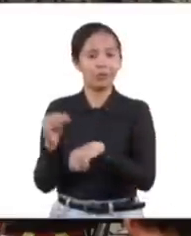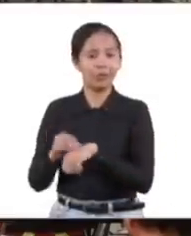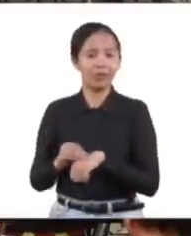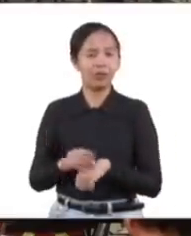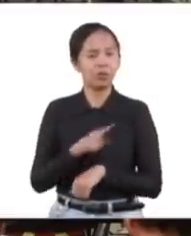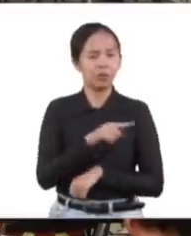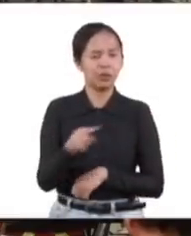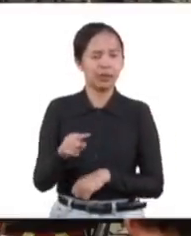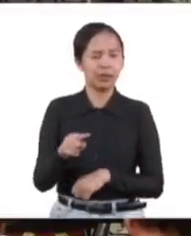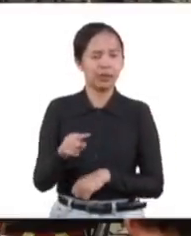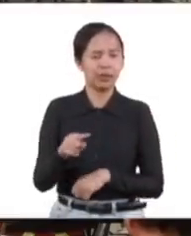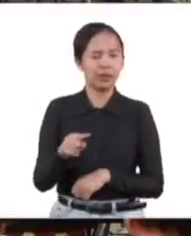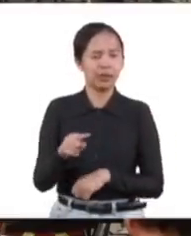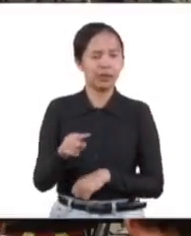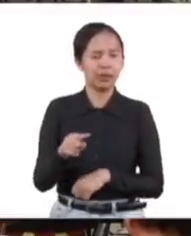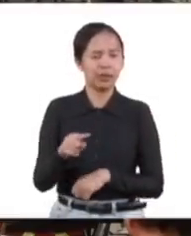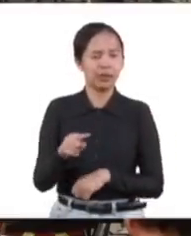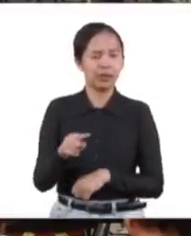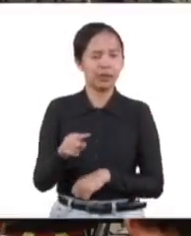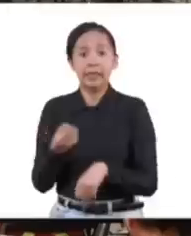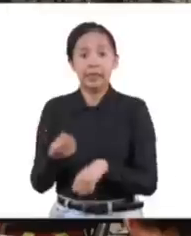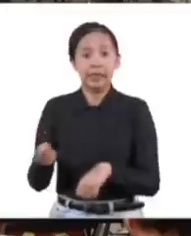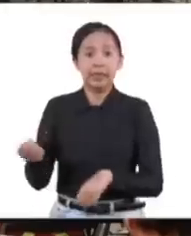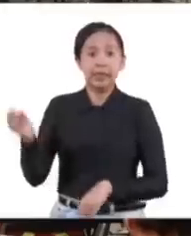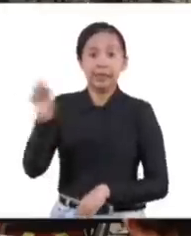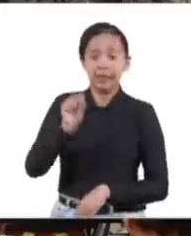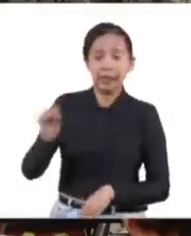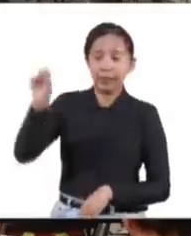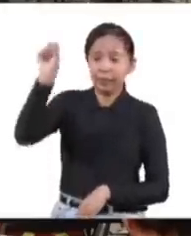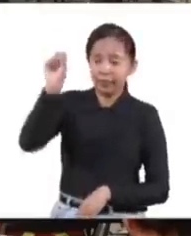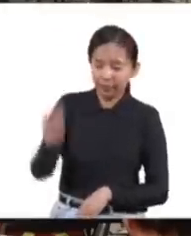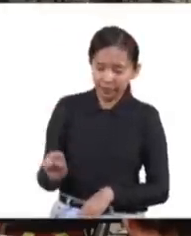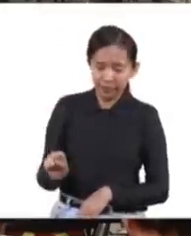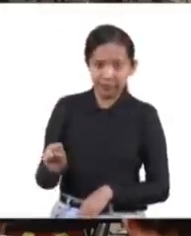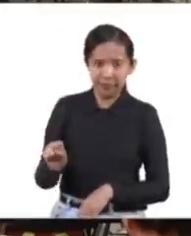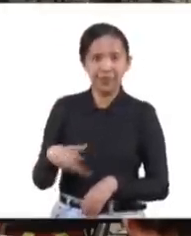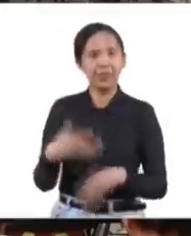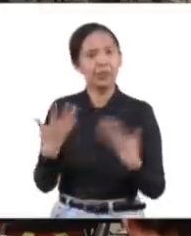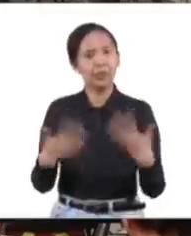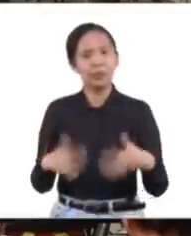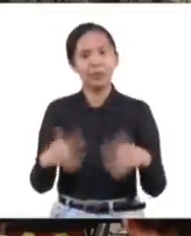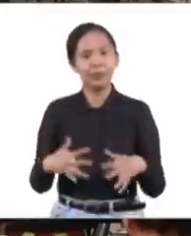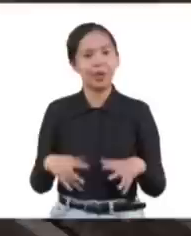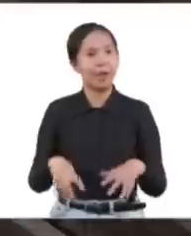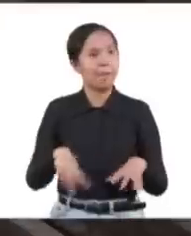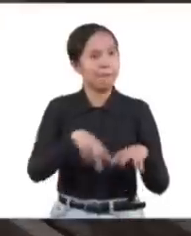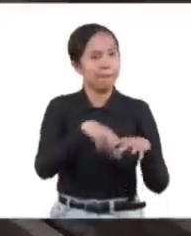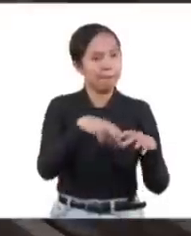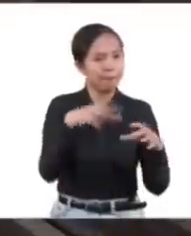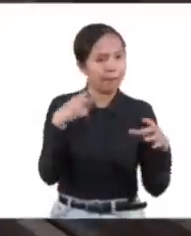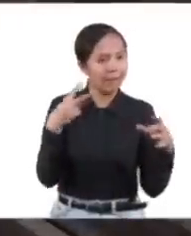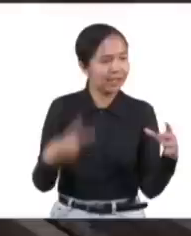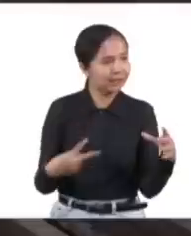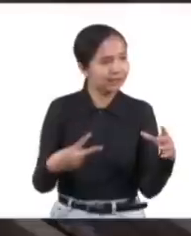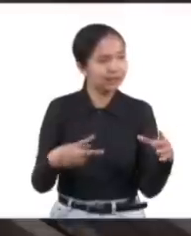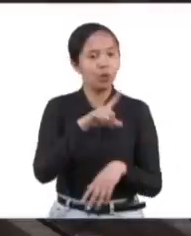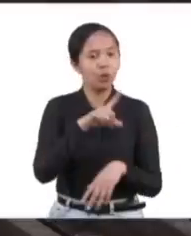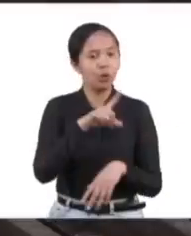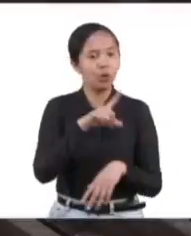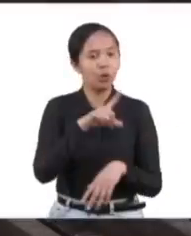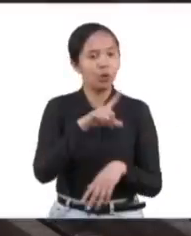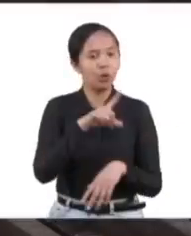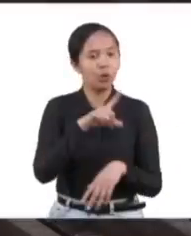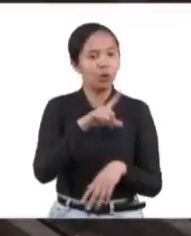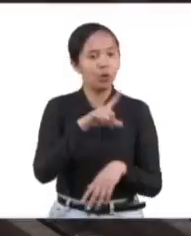aquí prácticamente todos los sábados, de dejarlo completamente vacío, con una logística muy